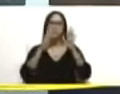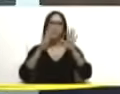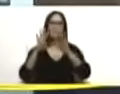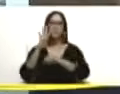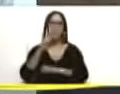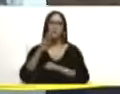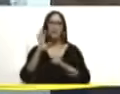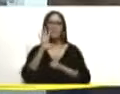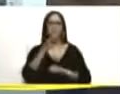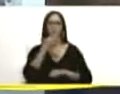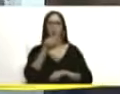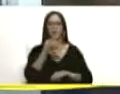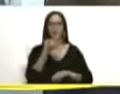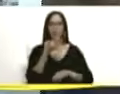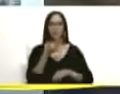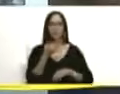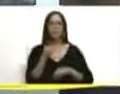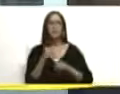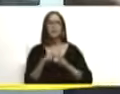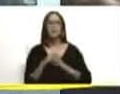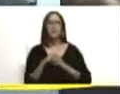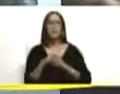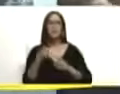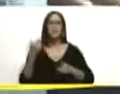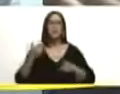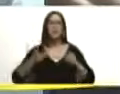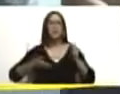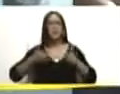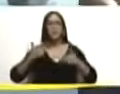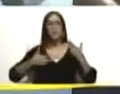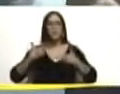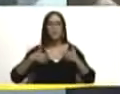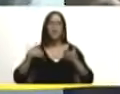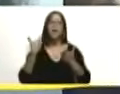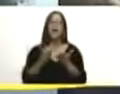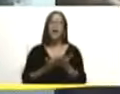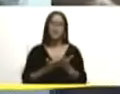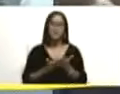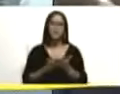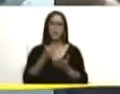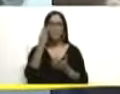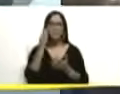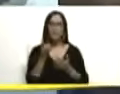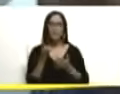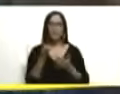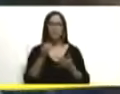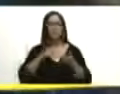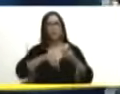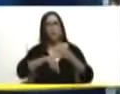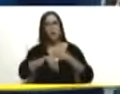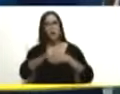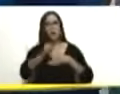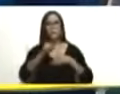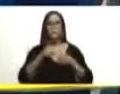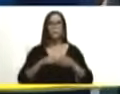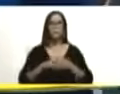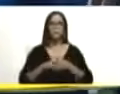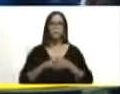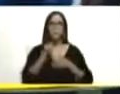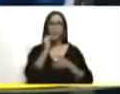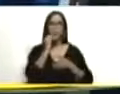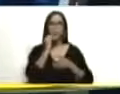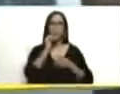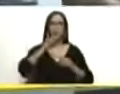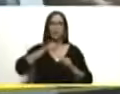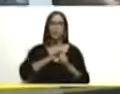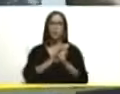de la tarde de la estación de California a Petare. Ahí vamos, mira. Ahí aparece todavía joven Ángel